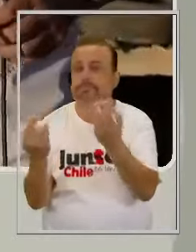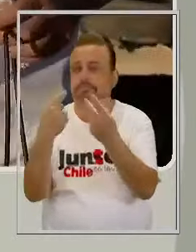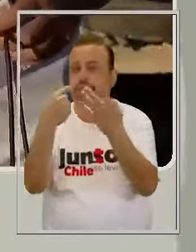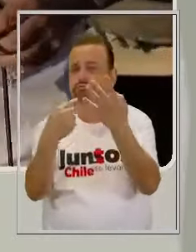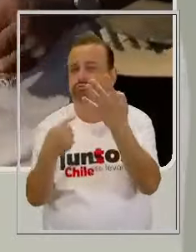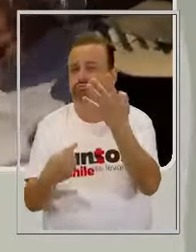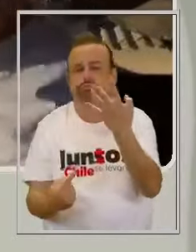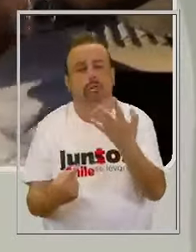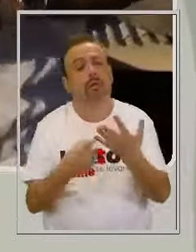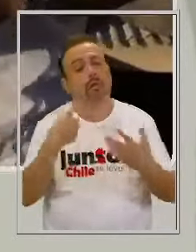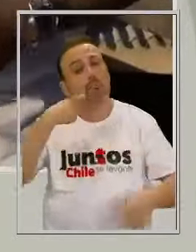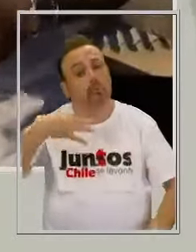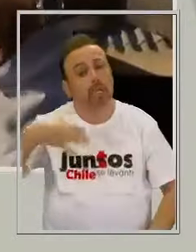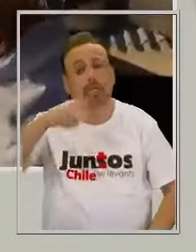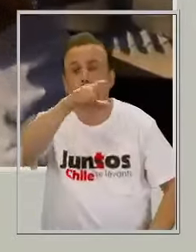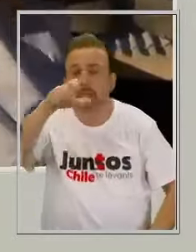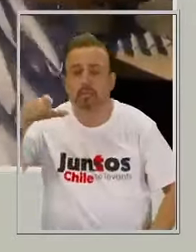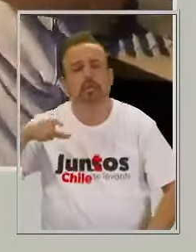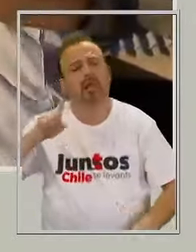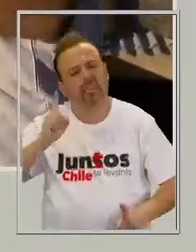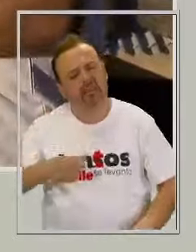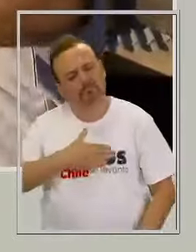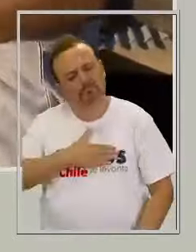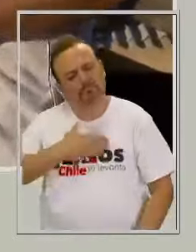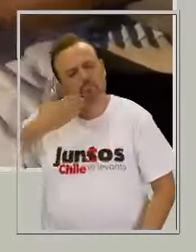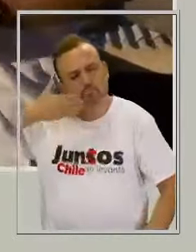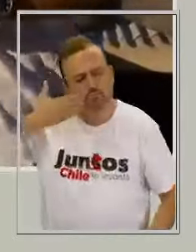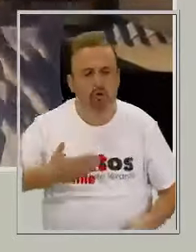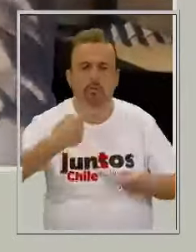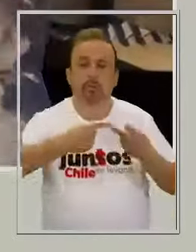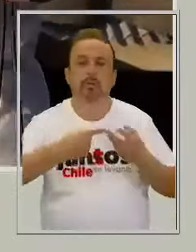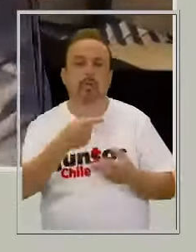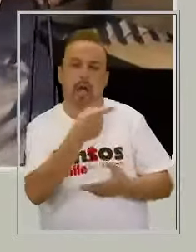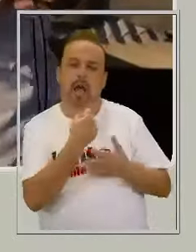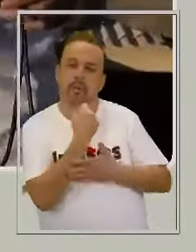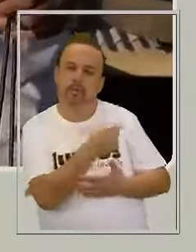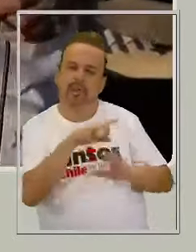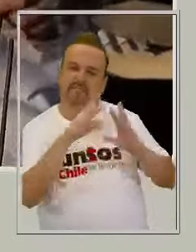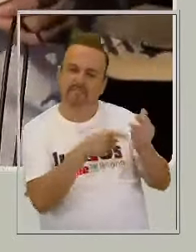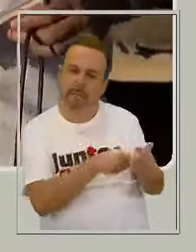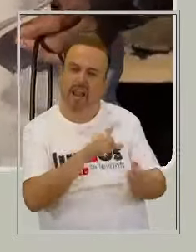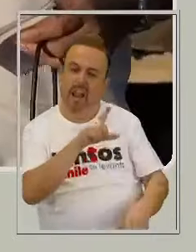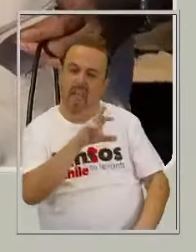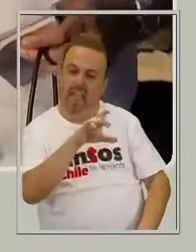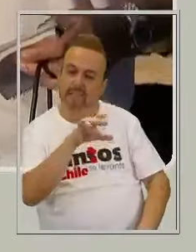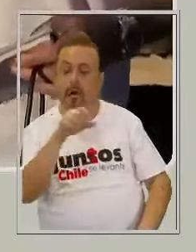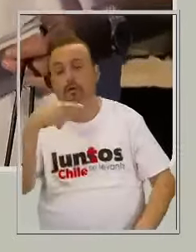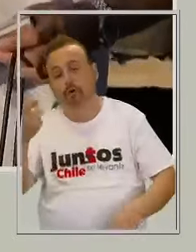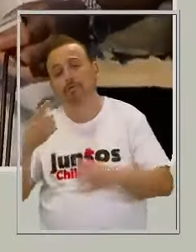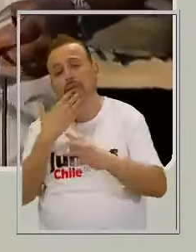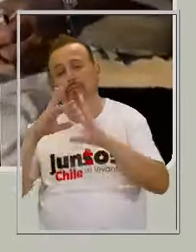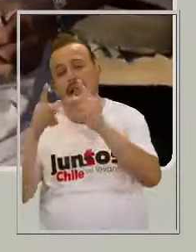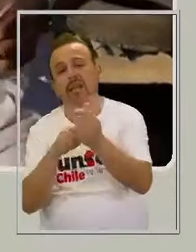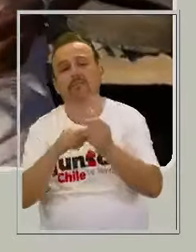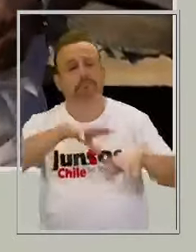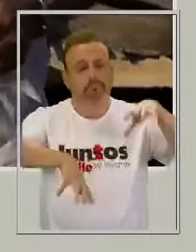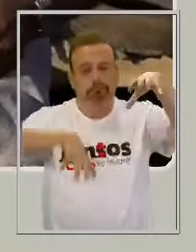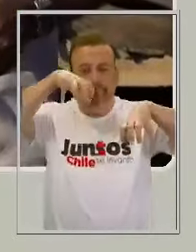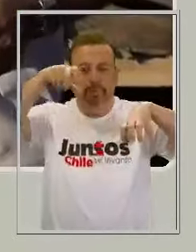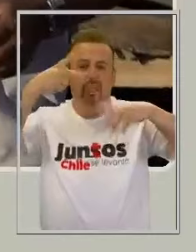súper importante entonces que la gente vaya donando para ayudar a la familia Leiva y tantas otras familias que están acá en los cerros de Viña del